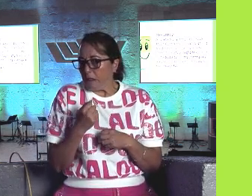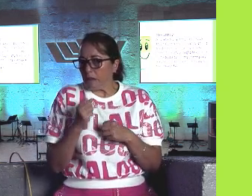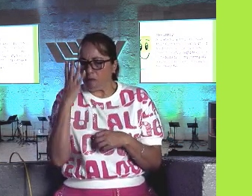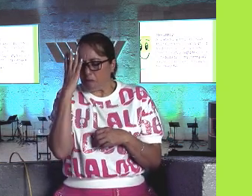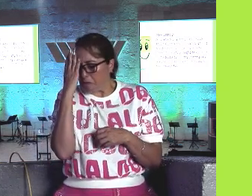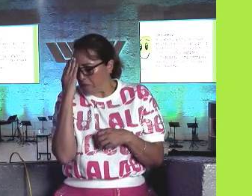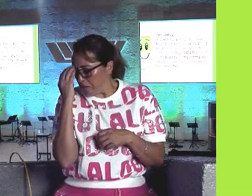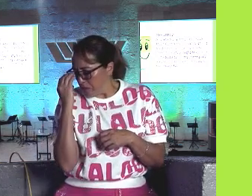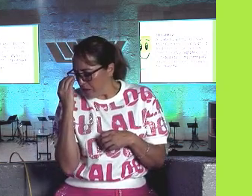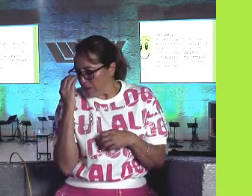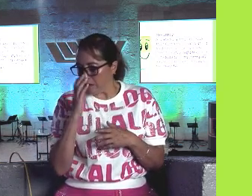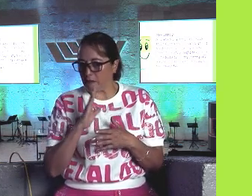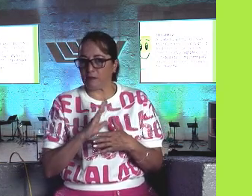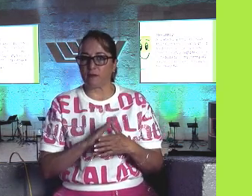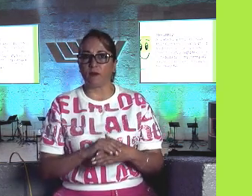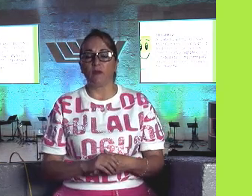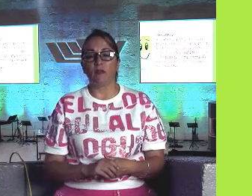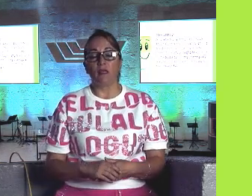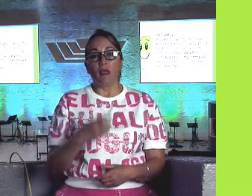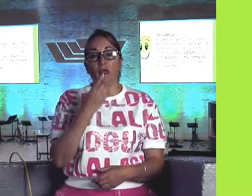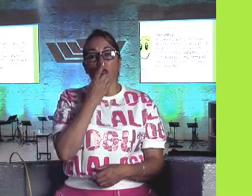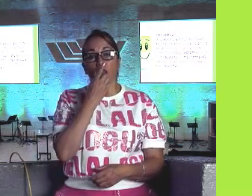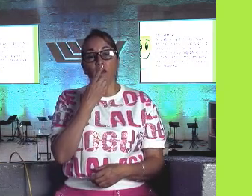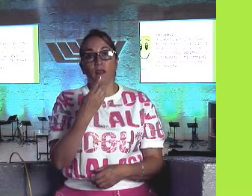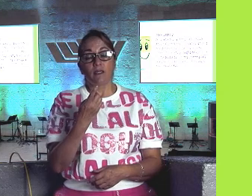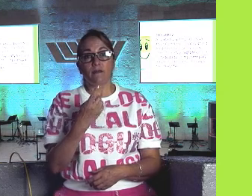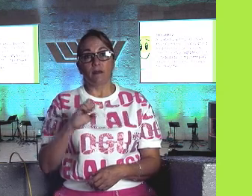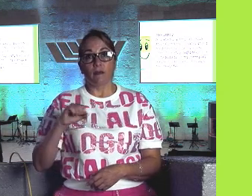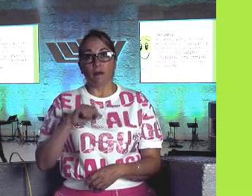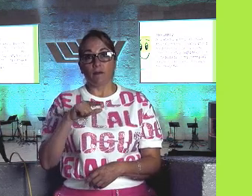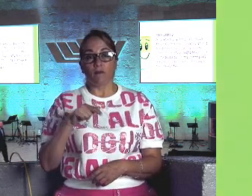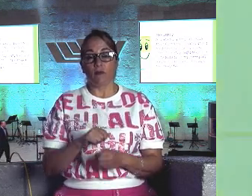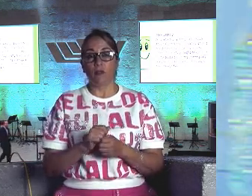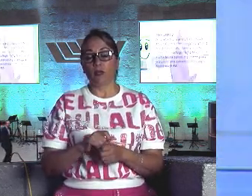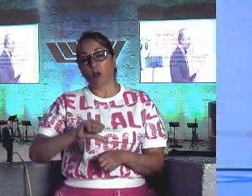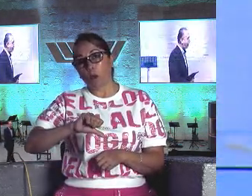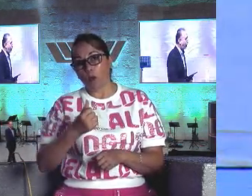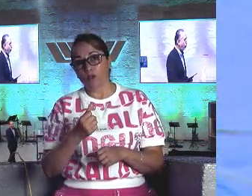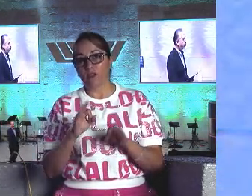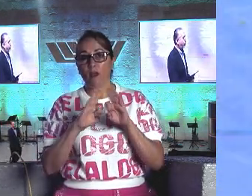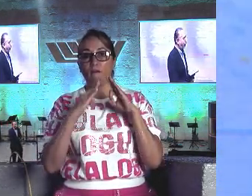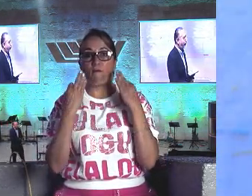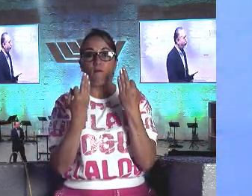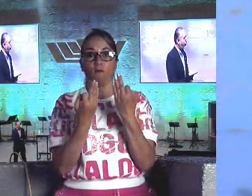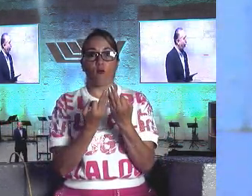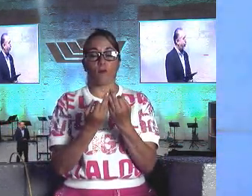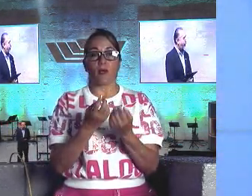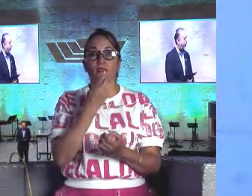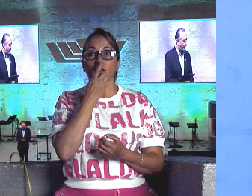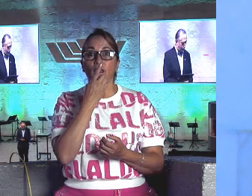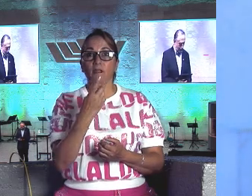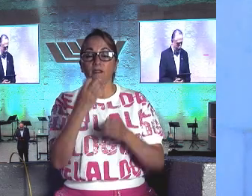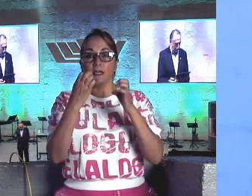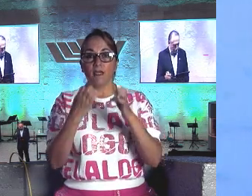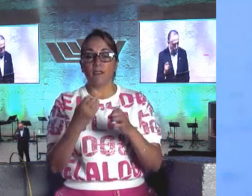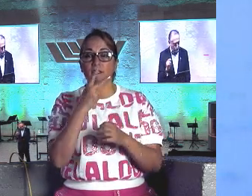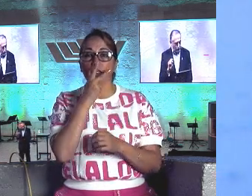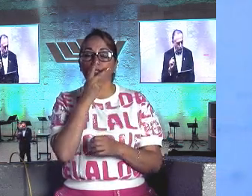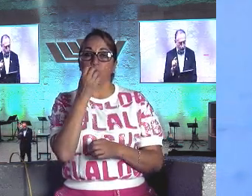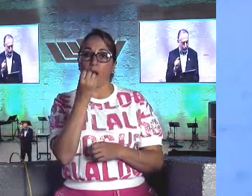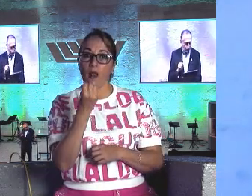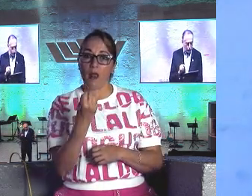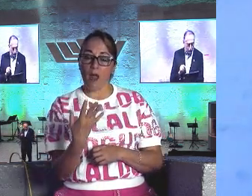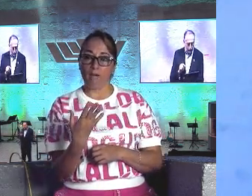su jefe. Me causó curiosidad de qué otras maneras se traducen estas palabras. Y por ejemplo, en la